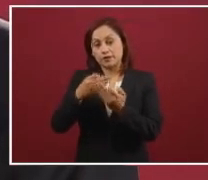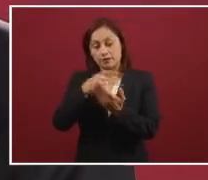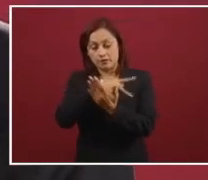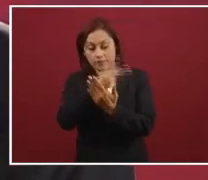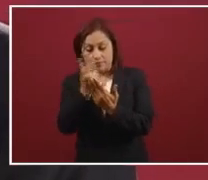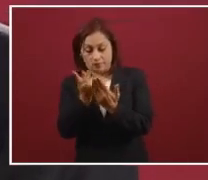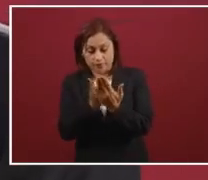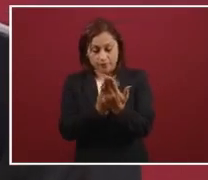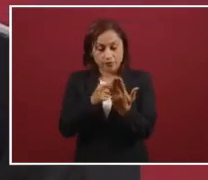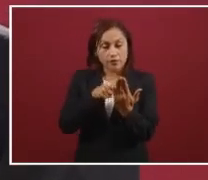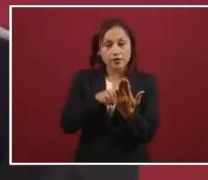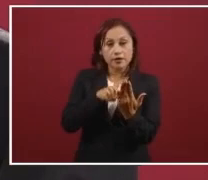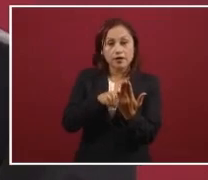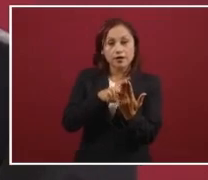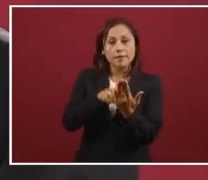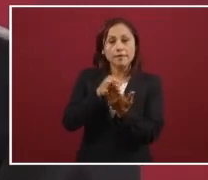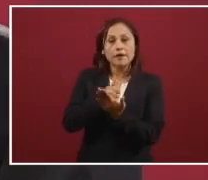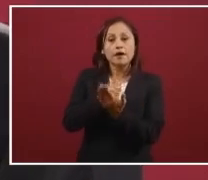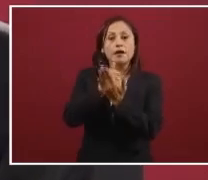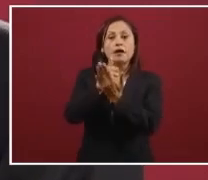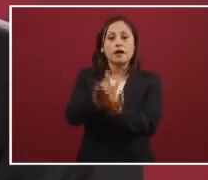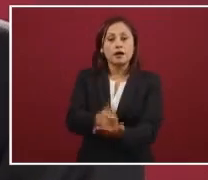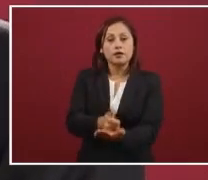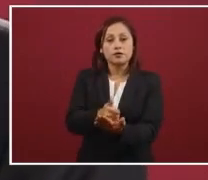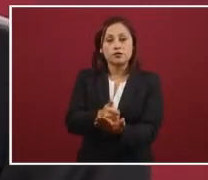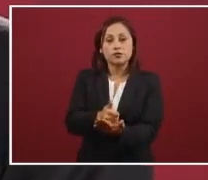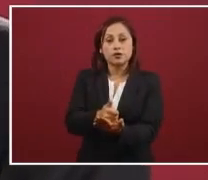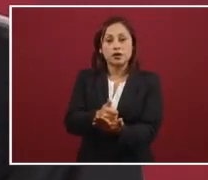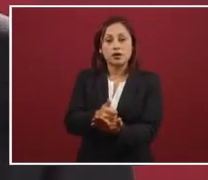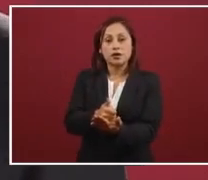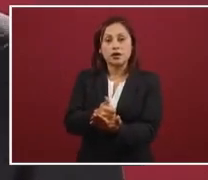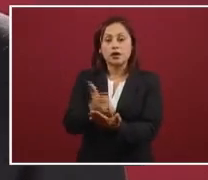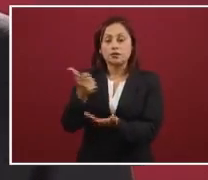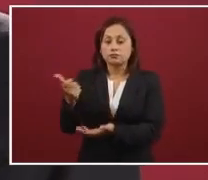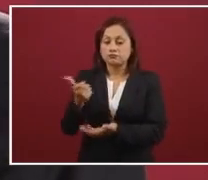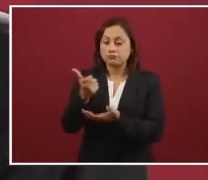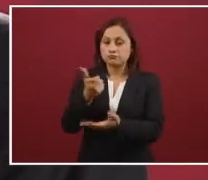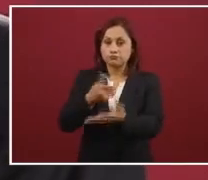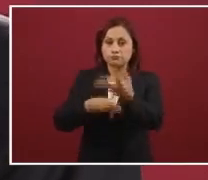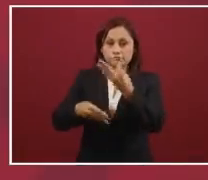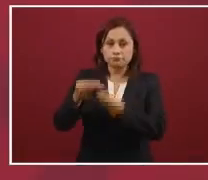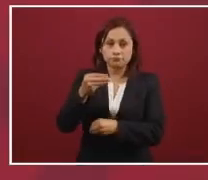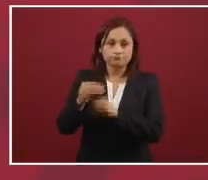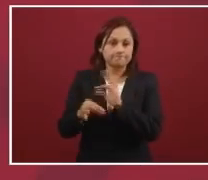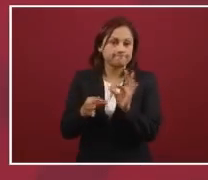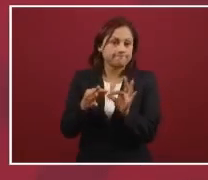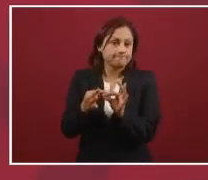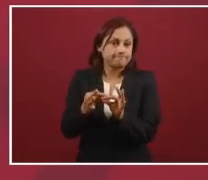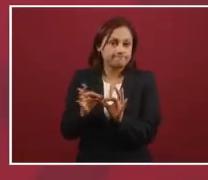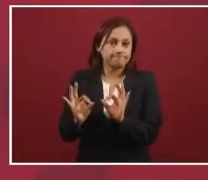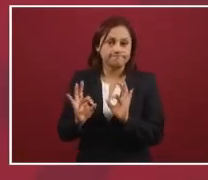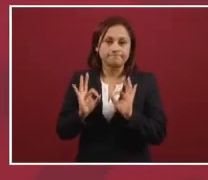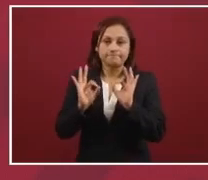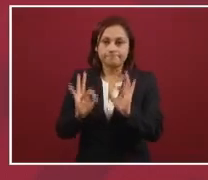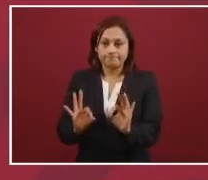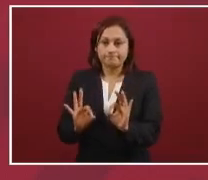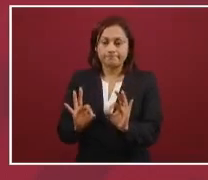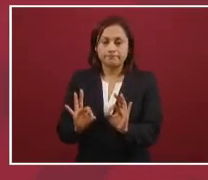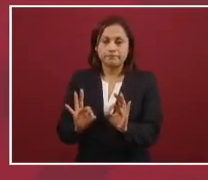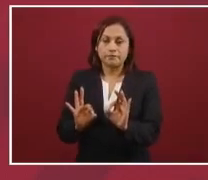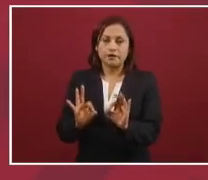finanzas públicas sanas y no queremos que haya